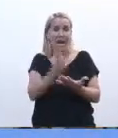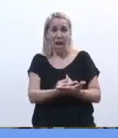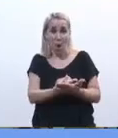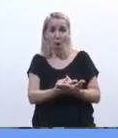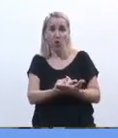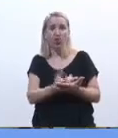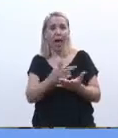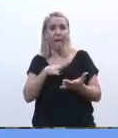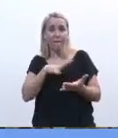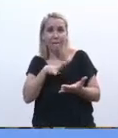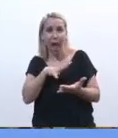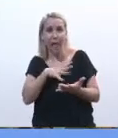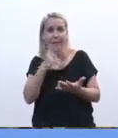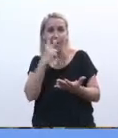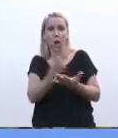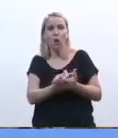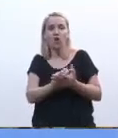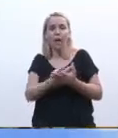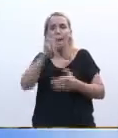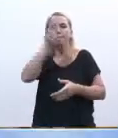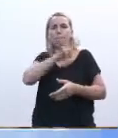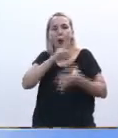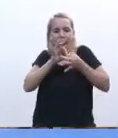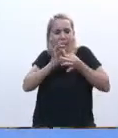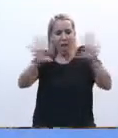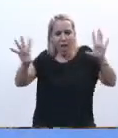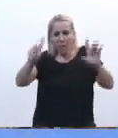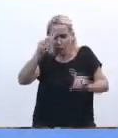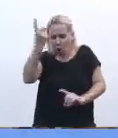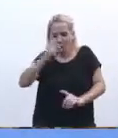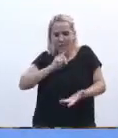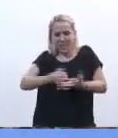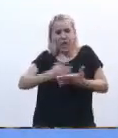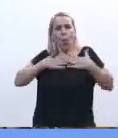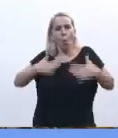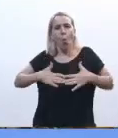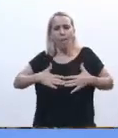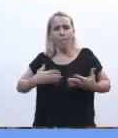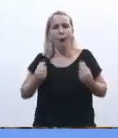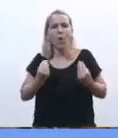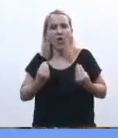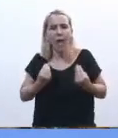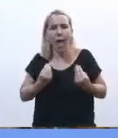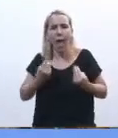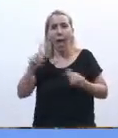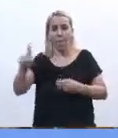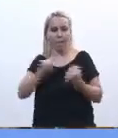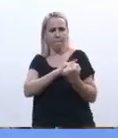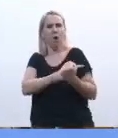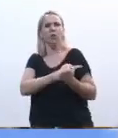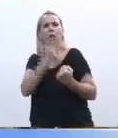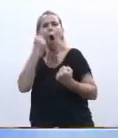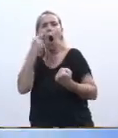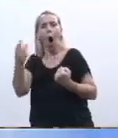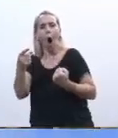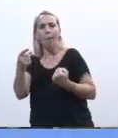la soberanía de la mujer sobre su cuerpo porque la prueba de la potencia del varón